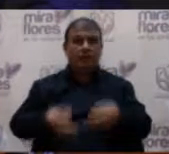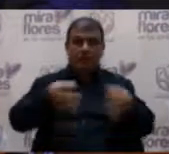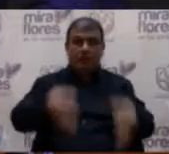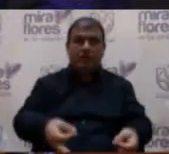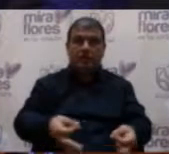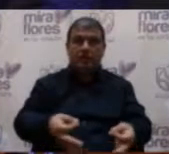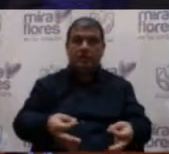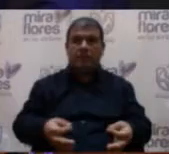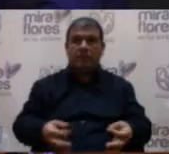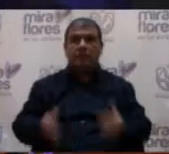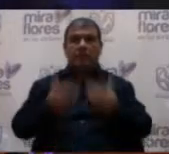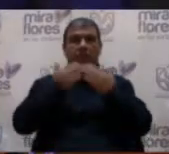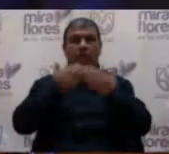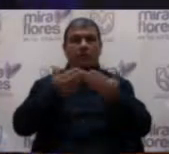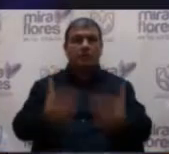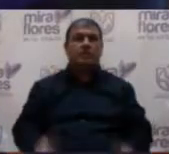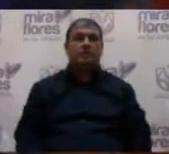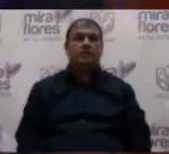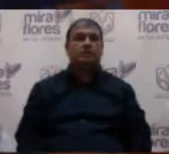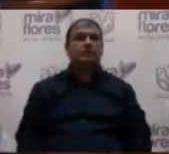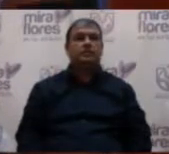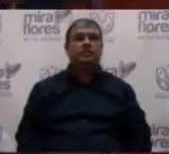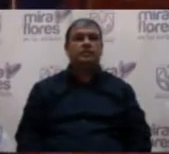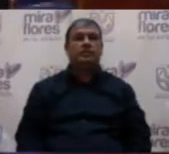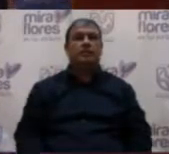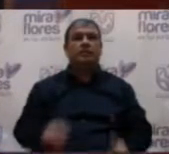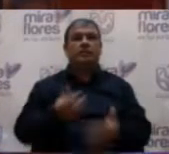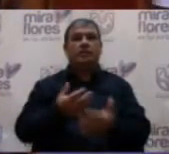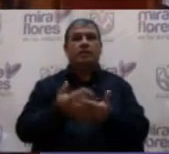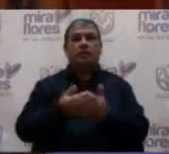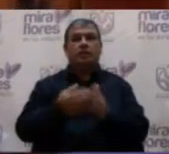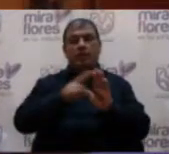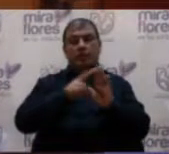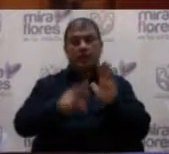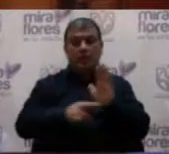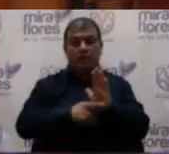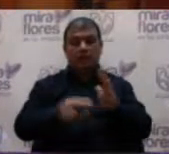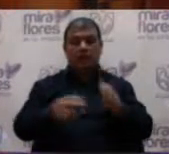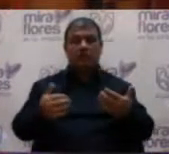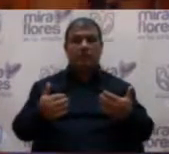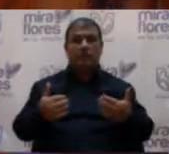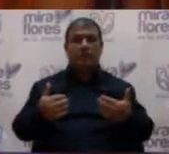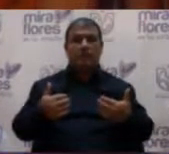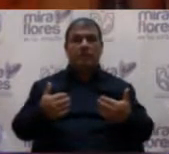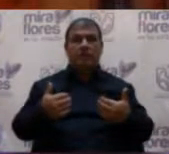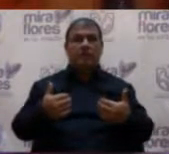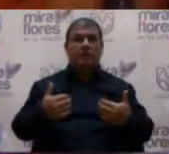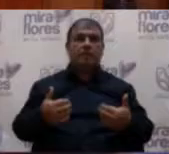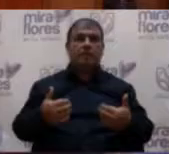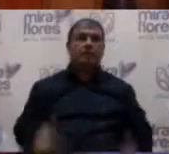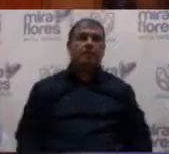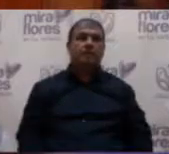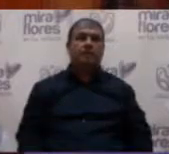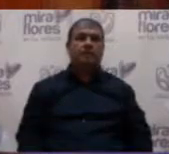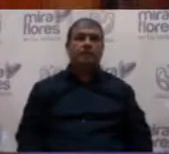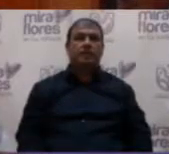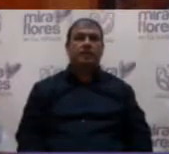entregar. Gracias, señor alcalde. Muy bien, pero el reglamento tiene una